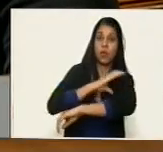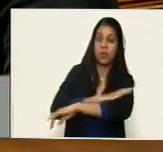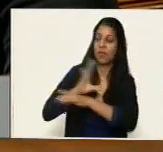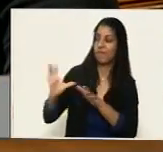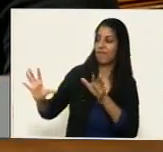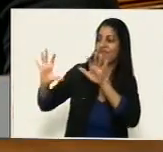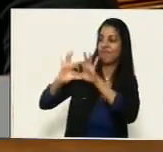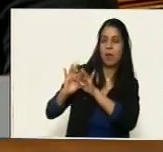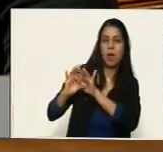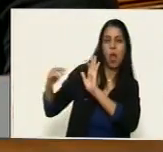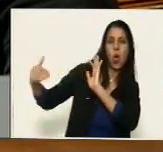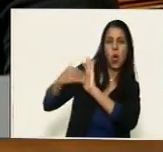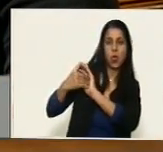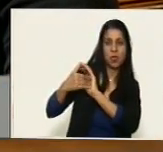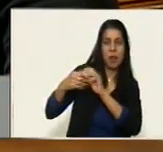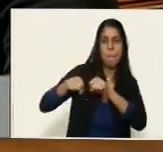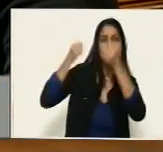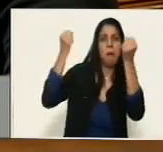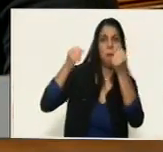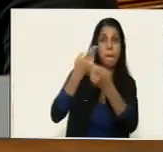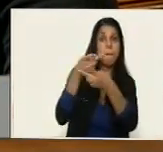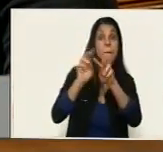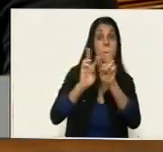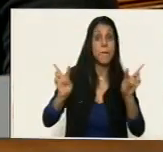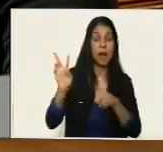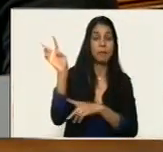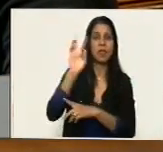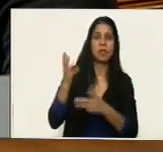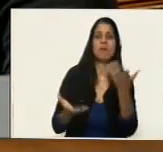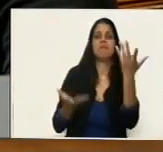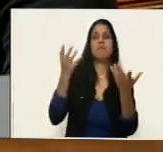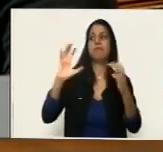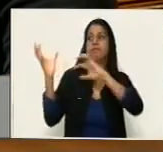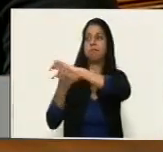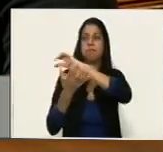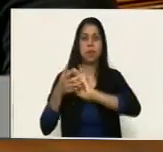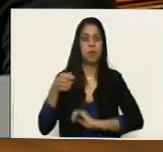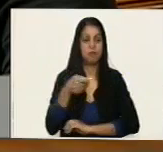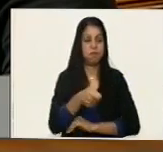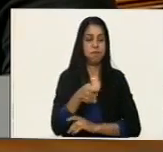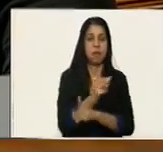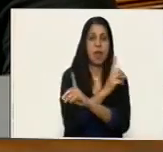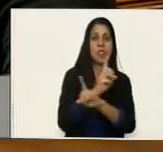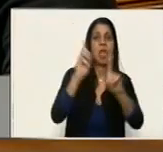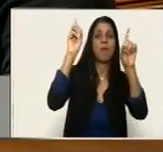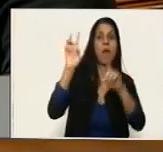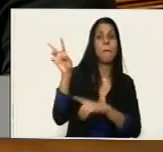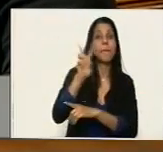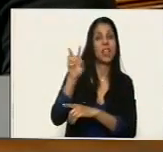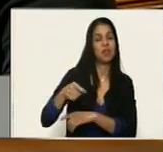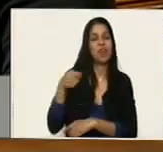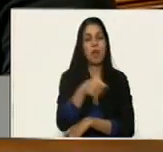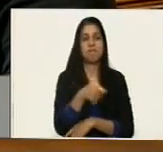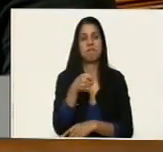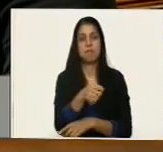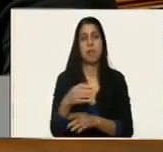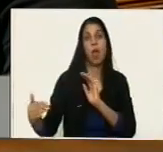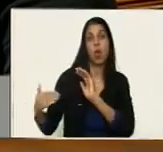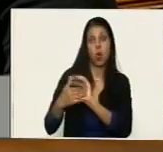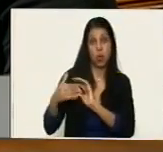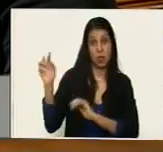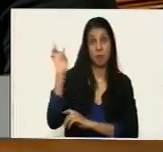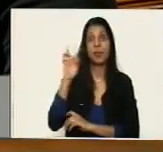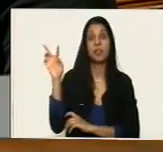para destruir la paz, la estabilidad, la democracia y las instituciones de la República Bolivariana